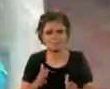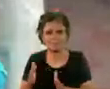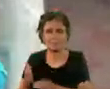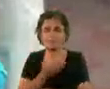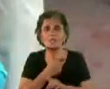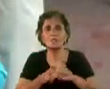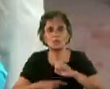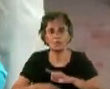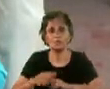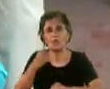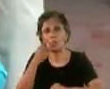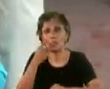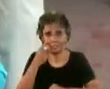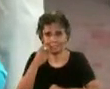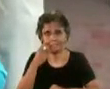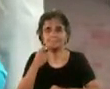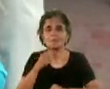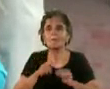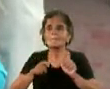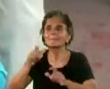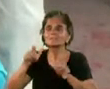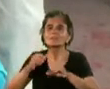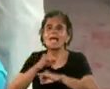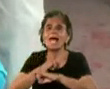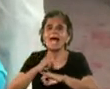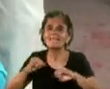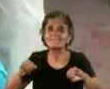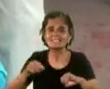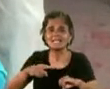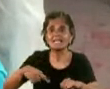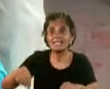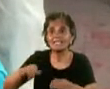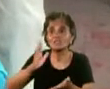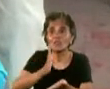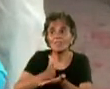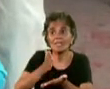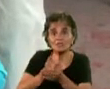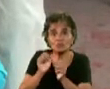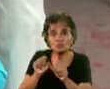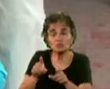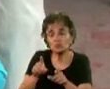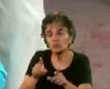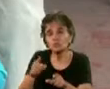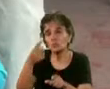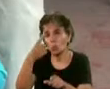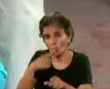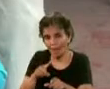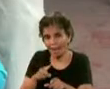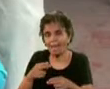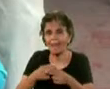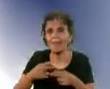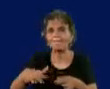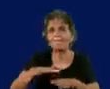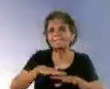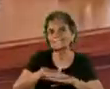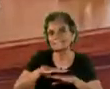El gobierno y el municipio informaron a los vecinos sobre sus derechos como consumidores. Fue con una actividad en la Plaza